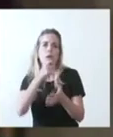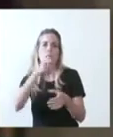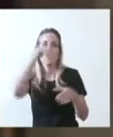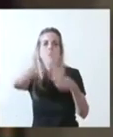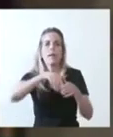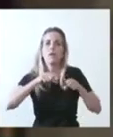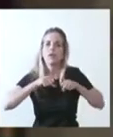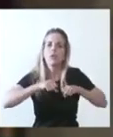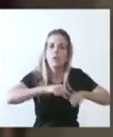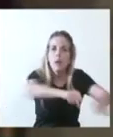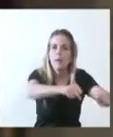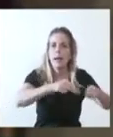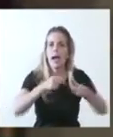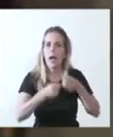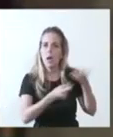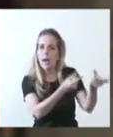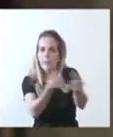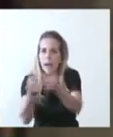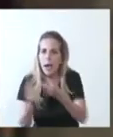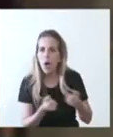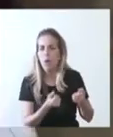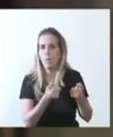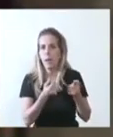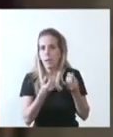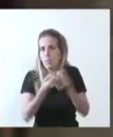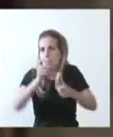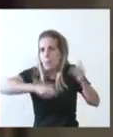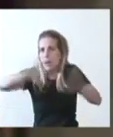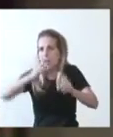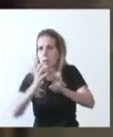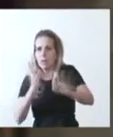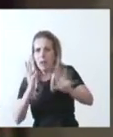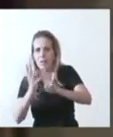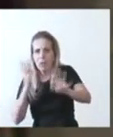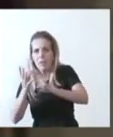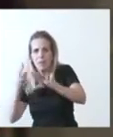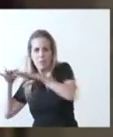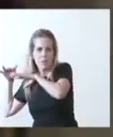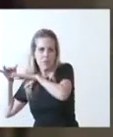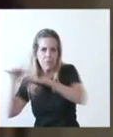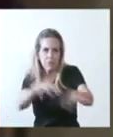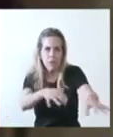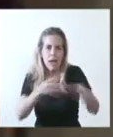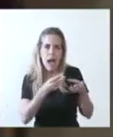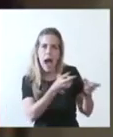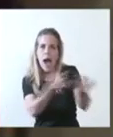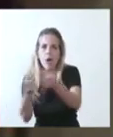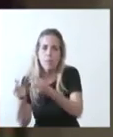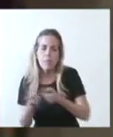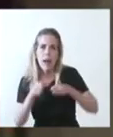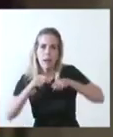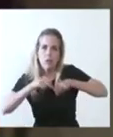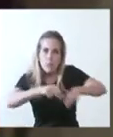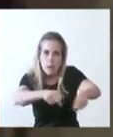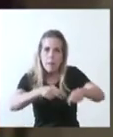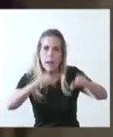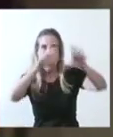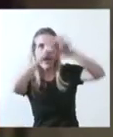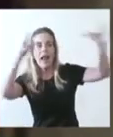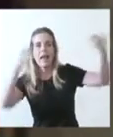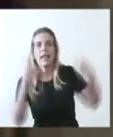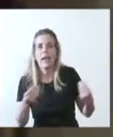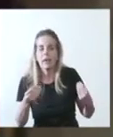gente con mucha preocupación se ha aglomerado para tratar de hacer compras grandes y quedarse en sus casas, si van a